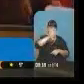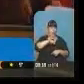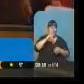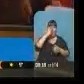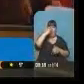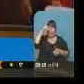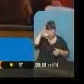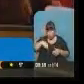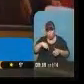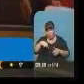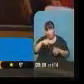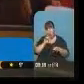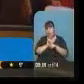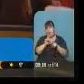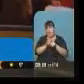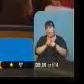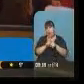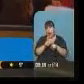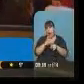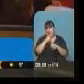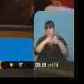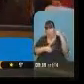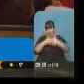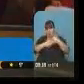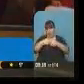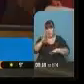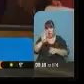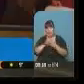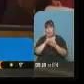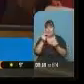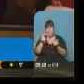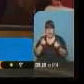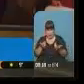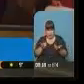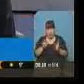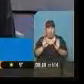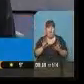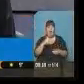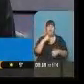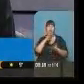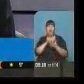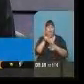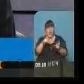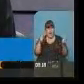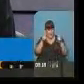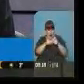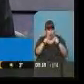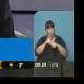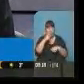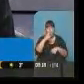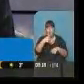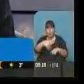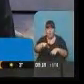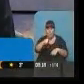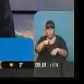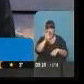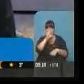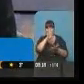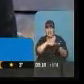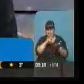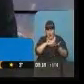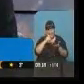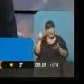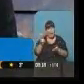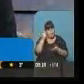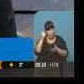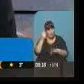de bolivia se tornan altamente competitivo en lo que hace a los precios ahora hernández en esa reunión por ejemplo la que ustedes van a tener en la provincia de salta es